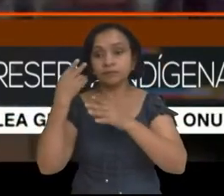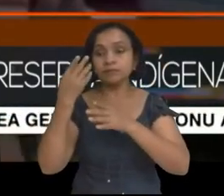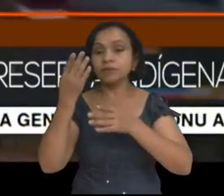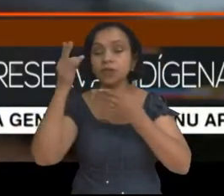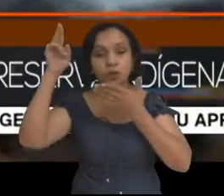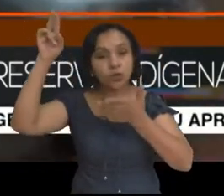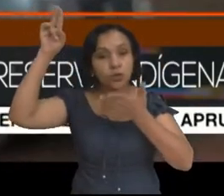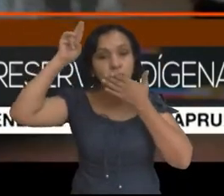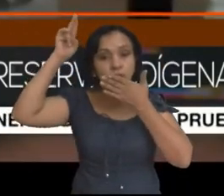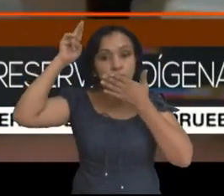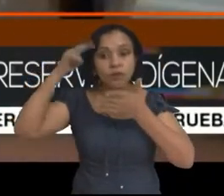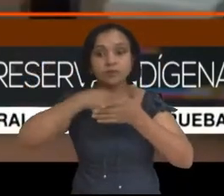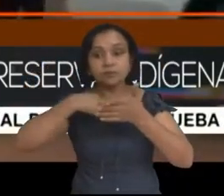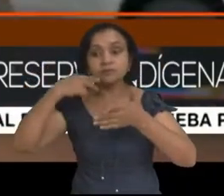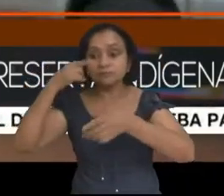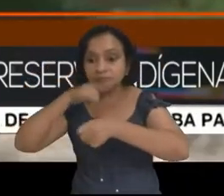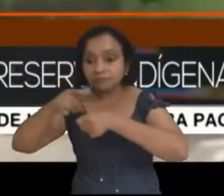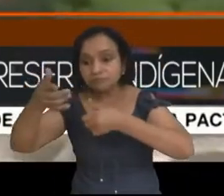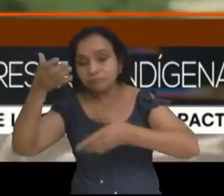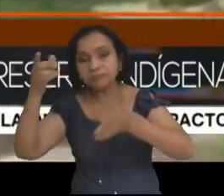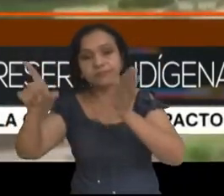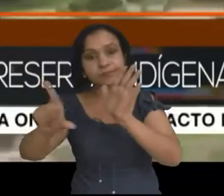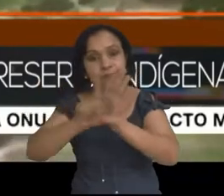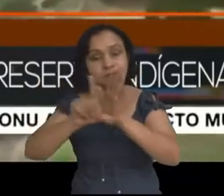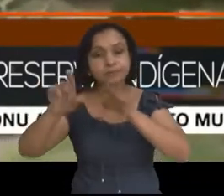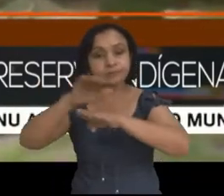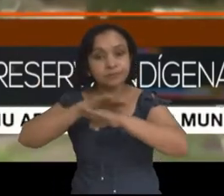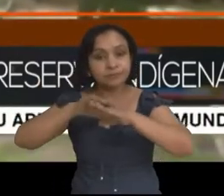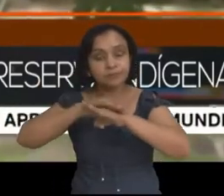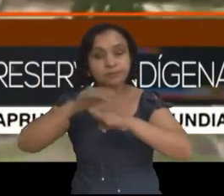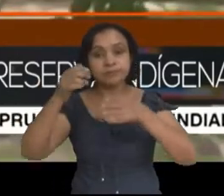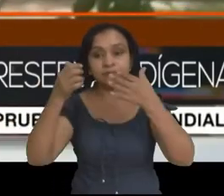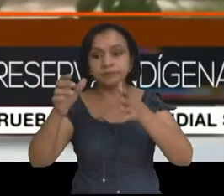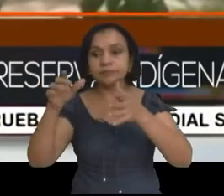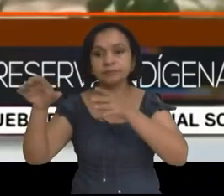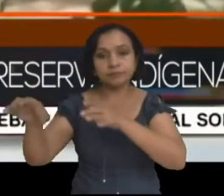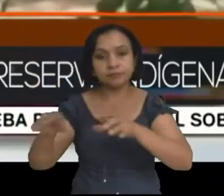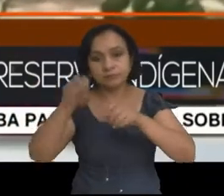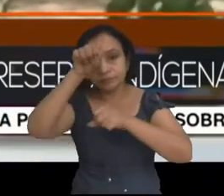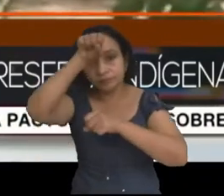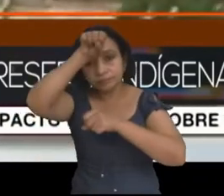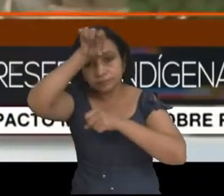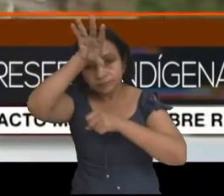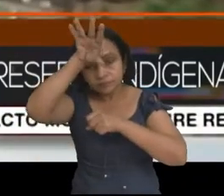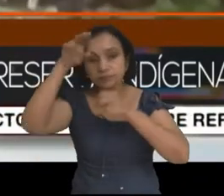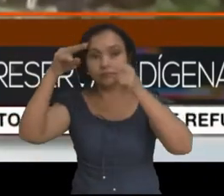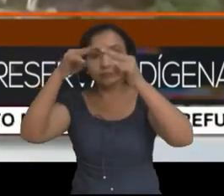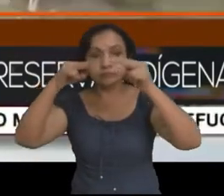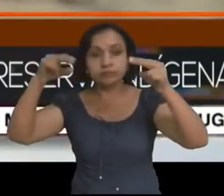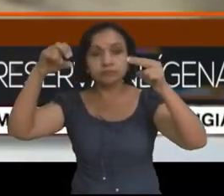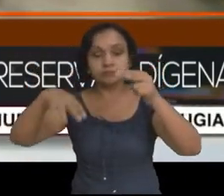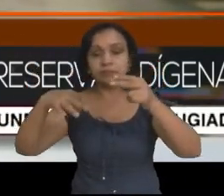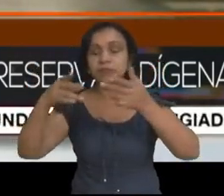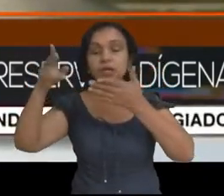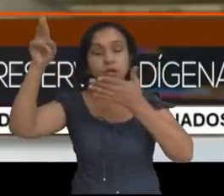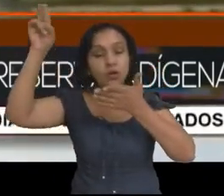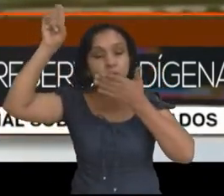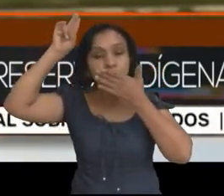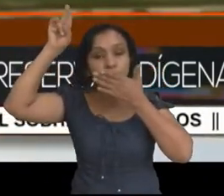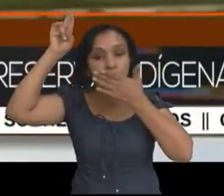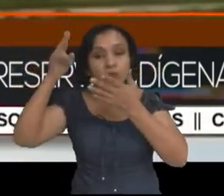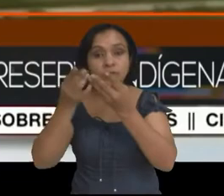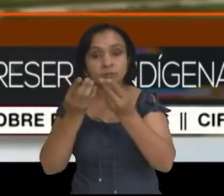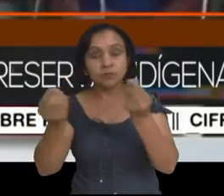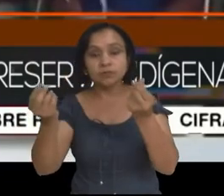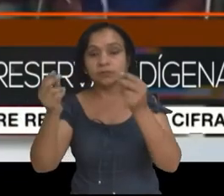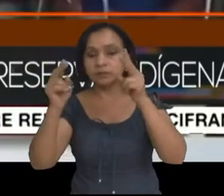indígenas. Dicho proyecto de ley autoriza, entre otras cosas, la actividad minera y generación eléctrica en tierras indígenas, un